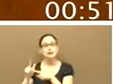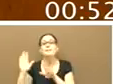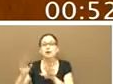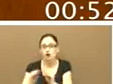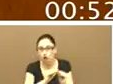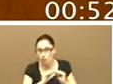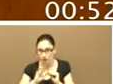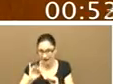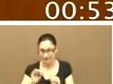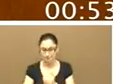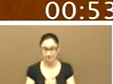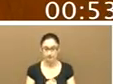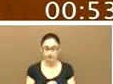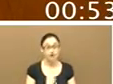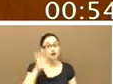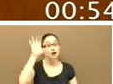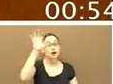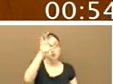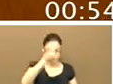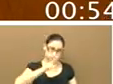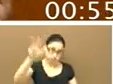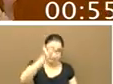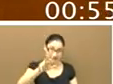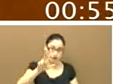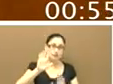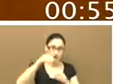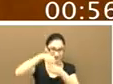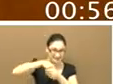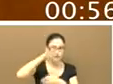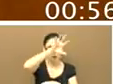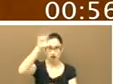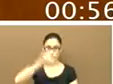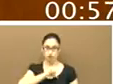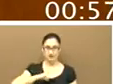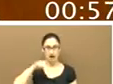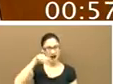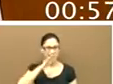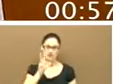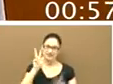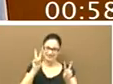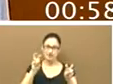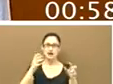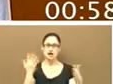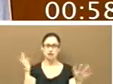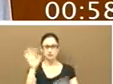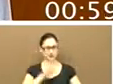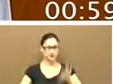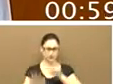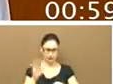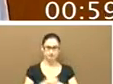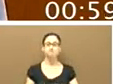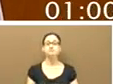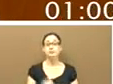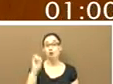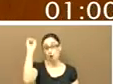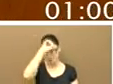Y el Estado autonómico ahora está levantando muchas más recelos que los levantó en su momento. Desde el punto de vista, que esto es a